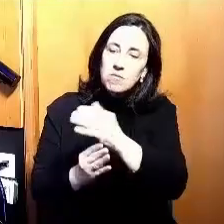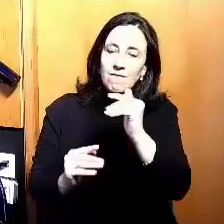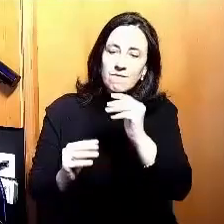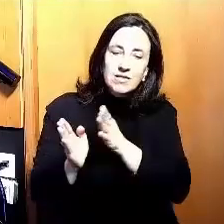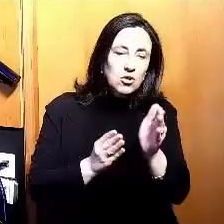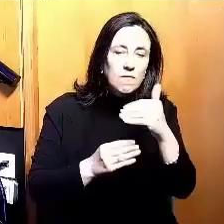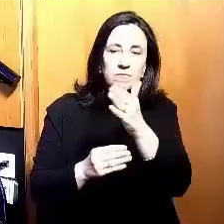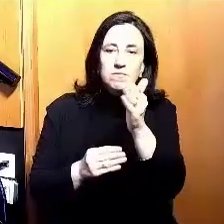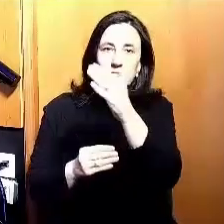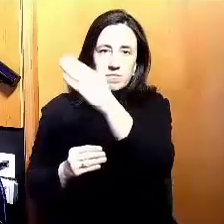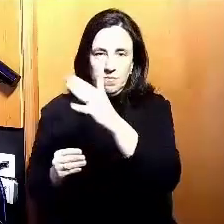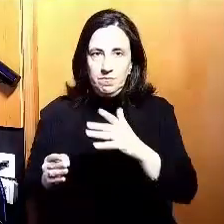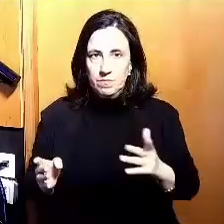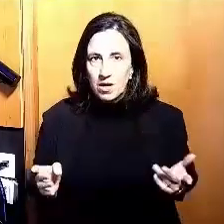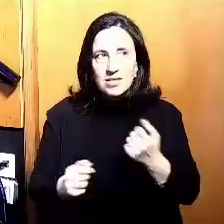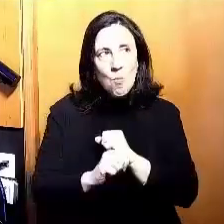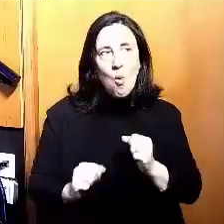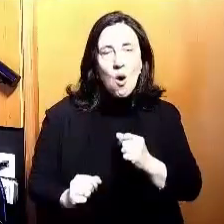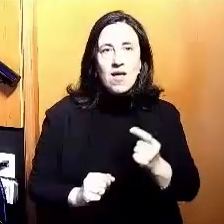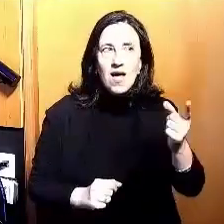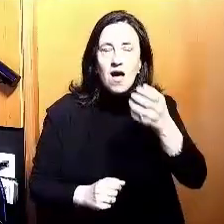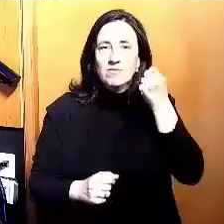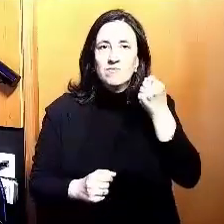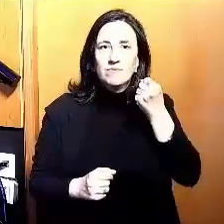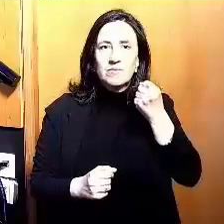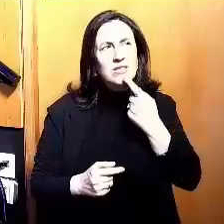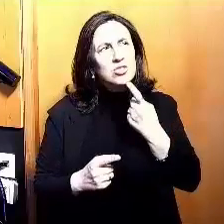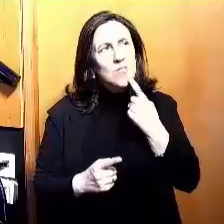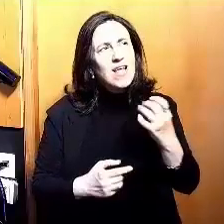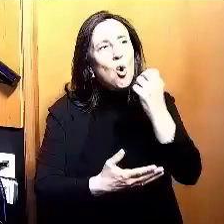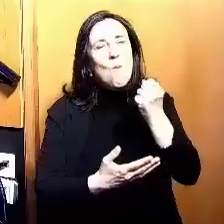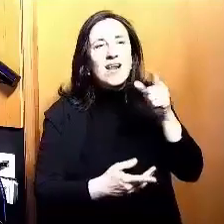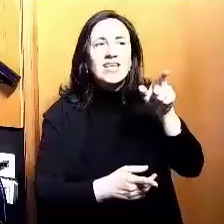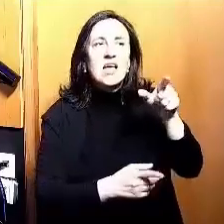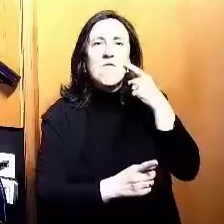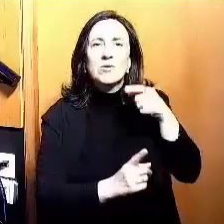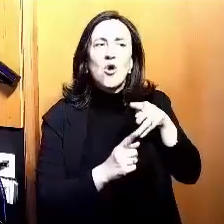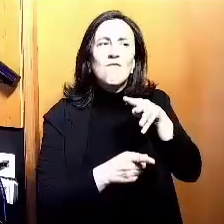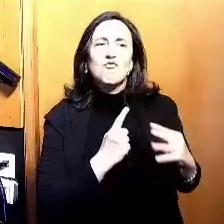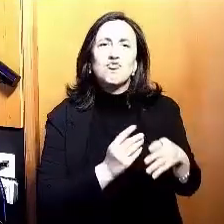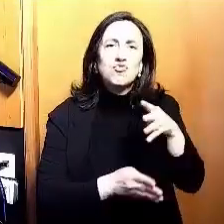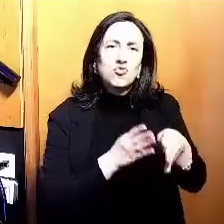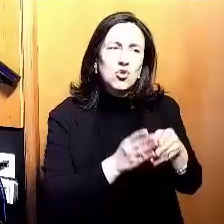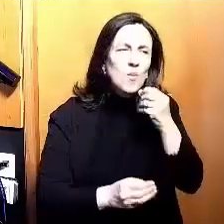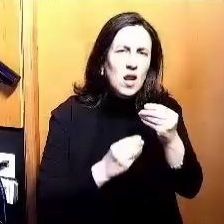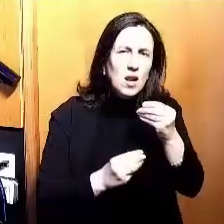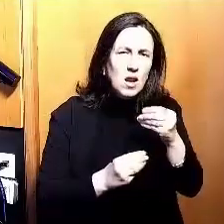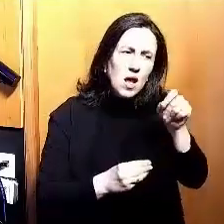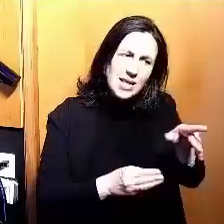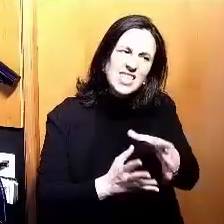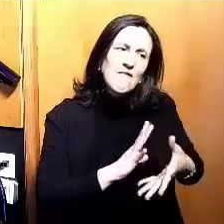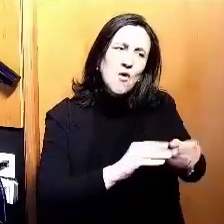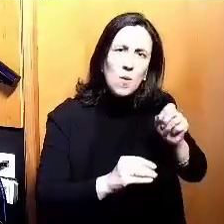avanzando y creo que tiene mucho sentido, quizás en vez de empezar a sacar, empezar a tomar esto, bueno, ¿qué funcionó en determinada coyuntura,